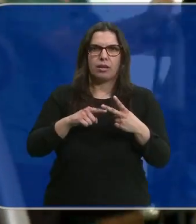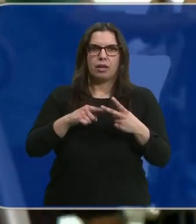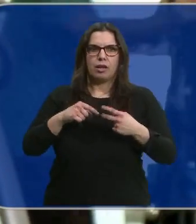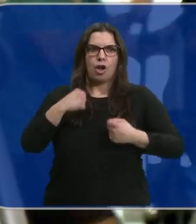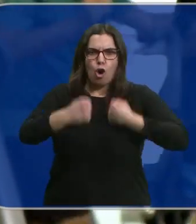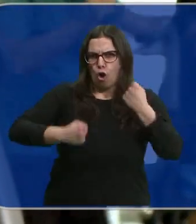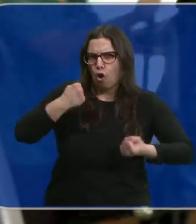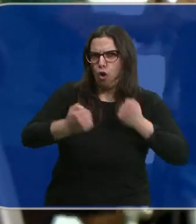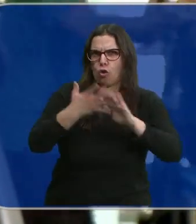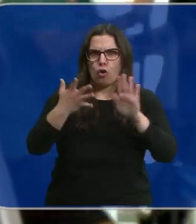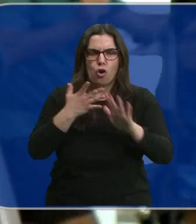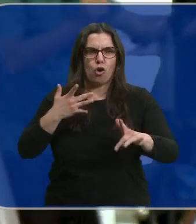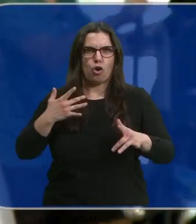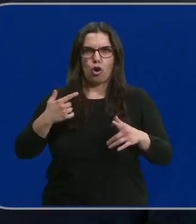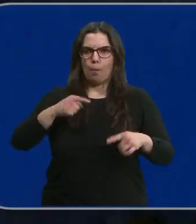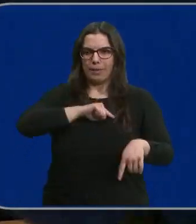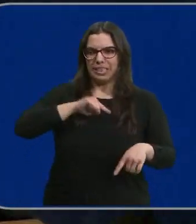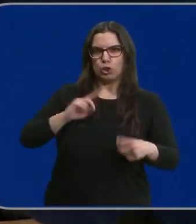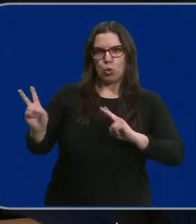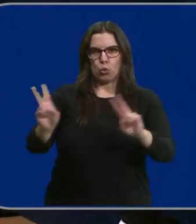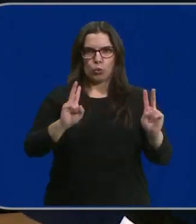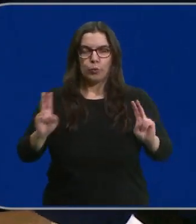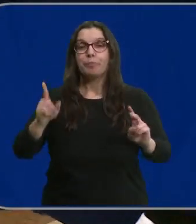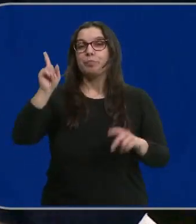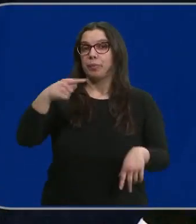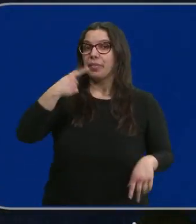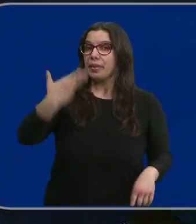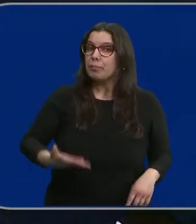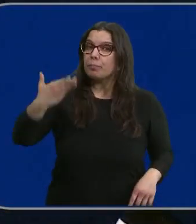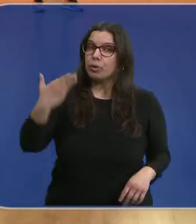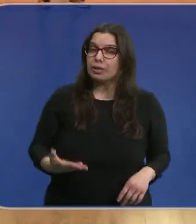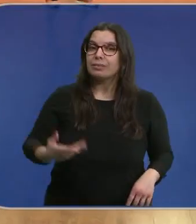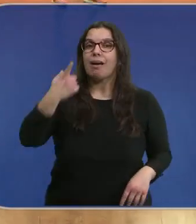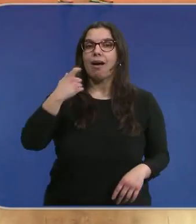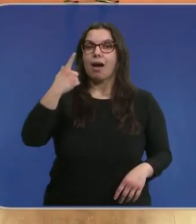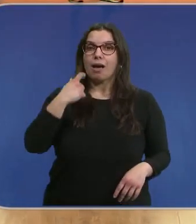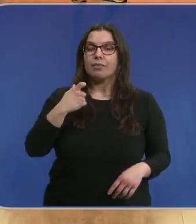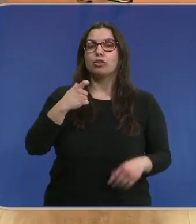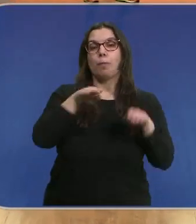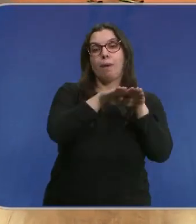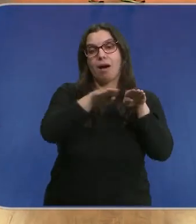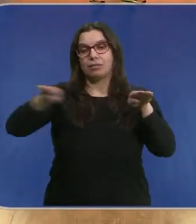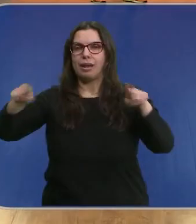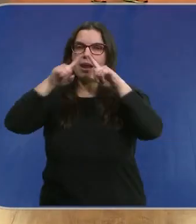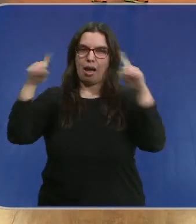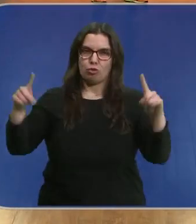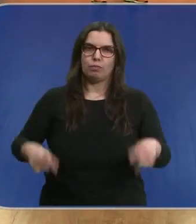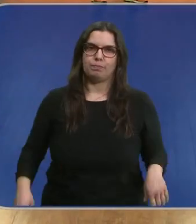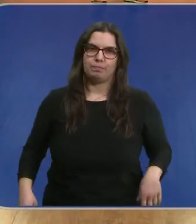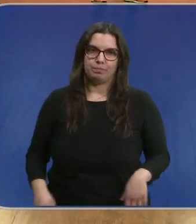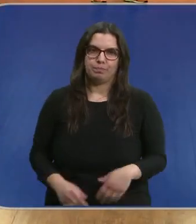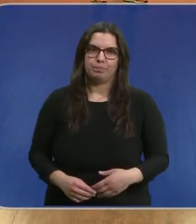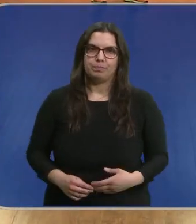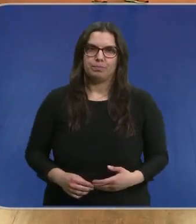duelen, corro muchísimo, me siento ágil. E insisten en la importancia de mantener buenos hábitos durante todo el año.